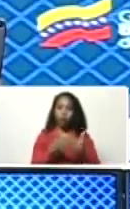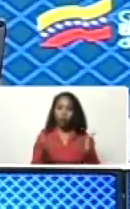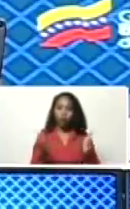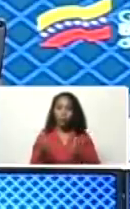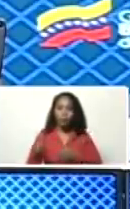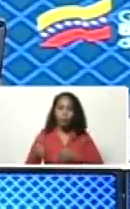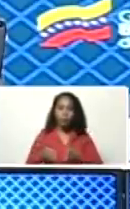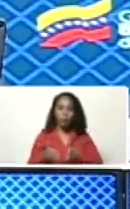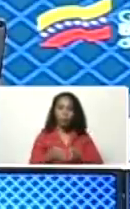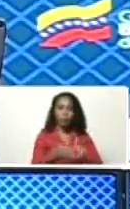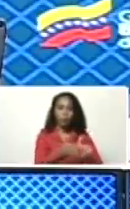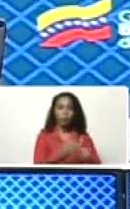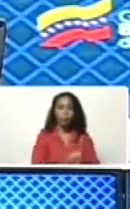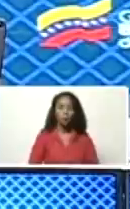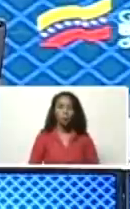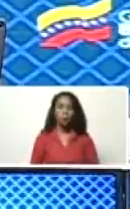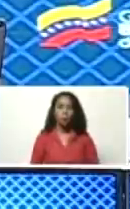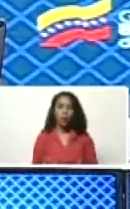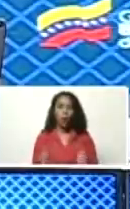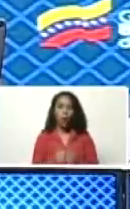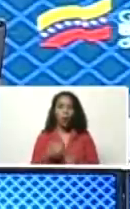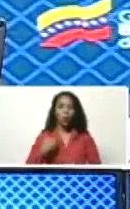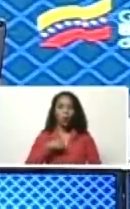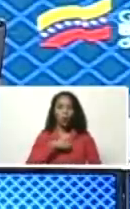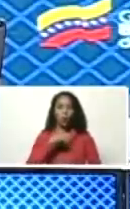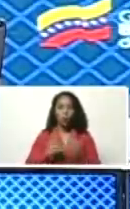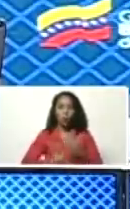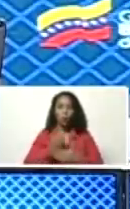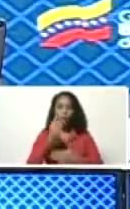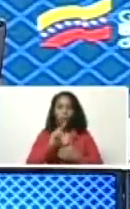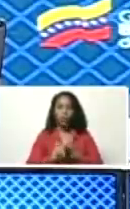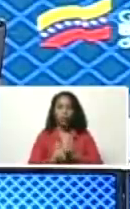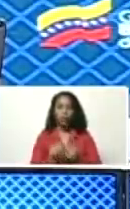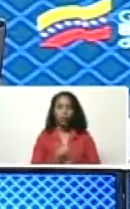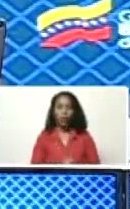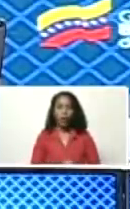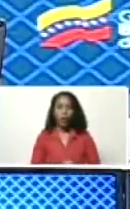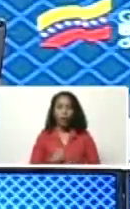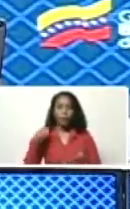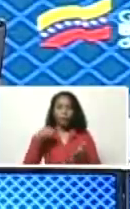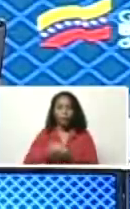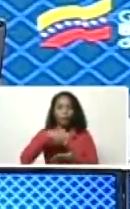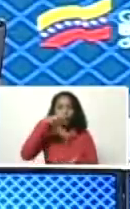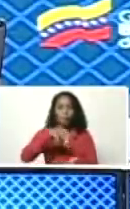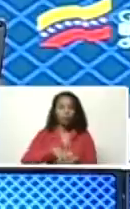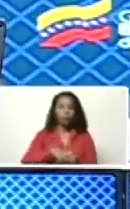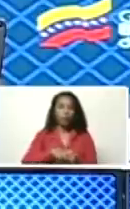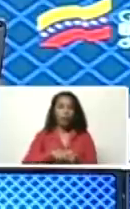transitando nuestro camino con nuestro proyecto. El golpe de Estado de